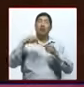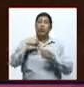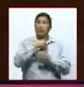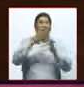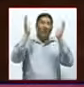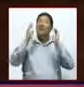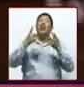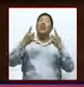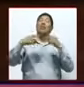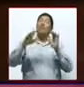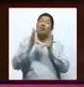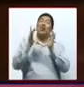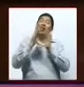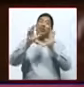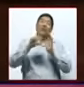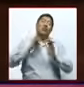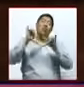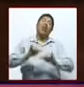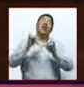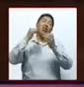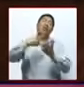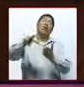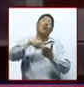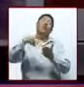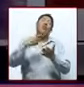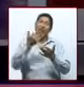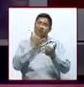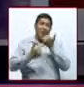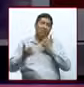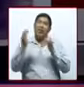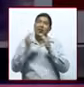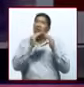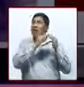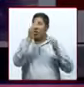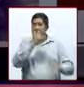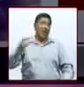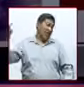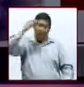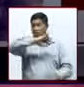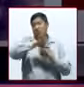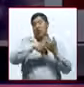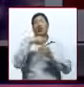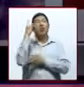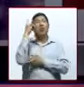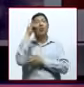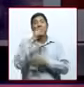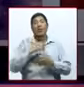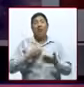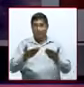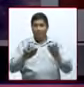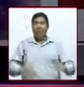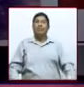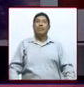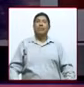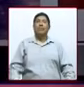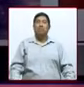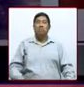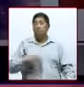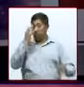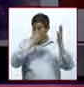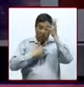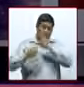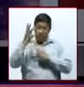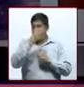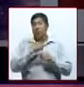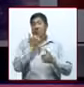guagua? Volvemos a estudio con esta alegría desde la ciudad del Alto para toda Bolivia. Esta devoción a la Virgen del Carmen. Qué lindo